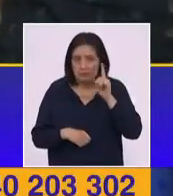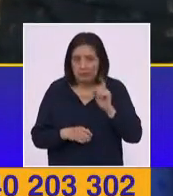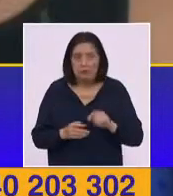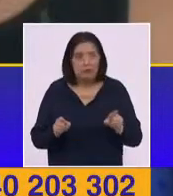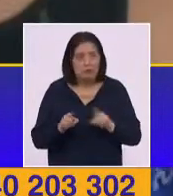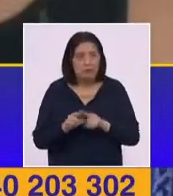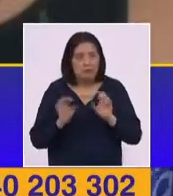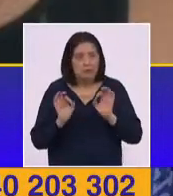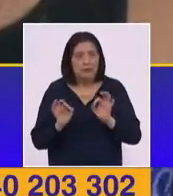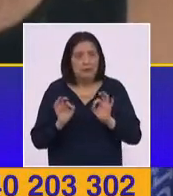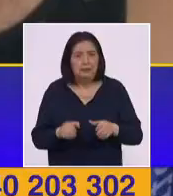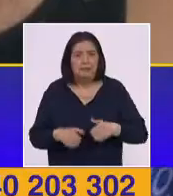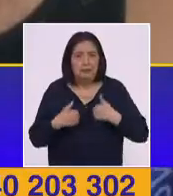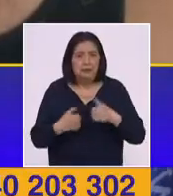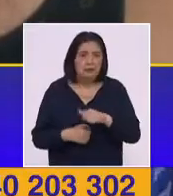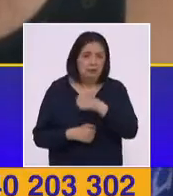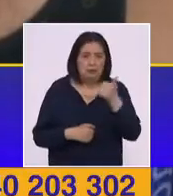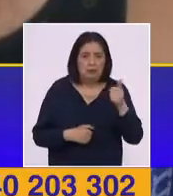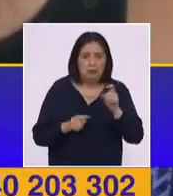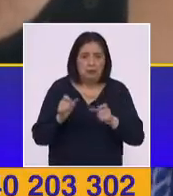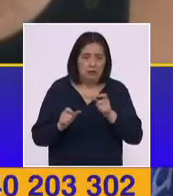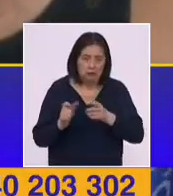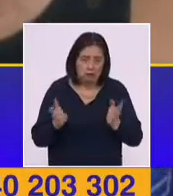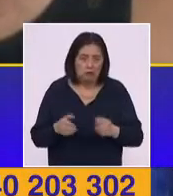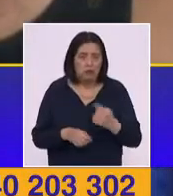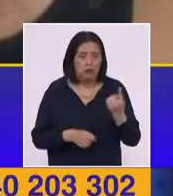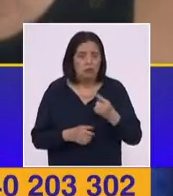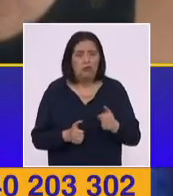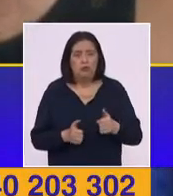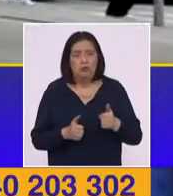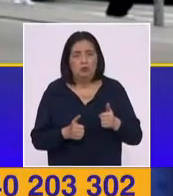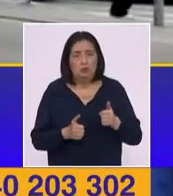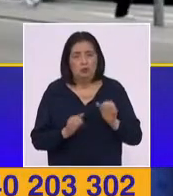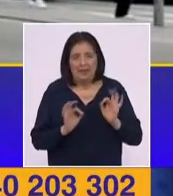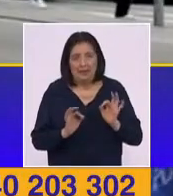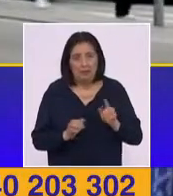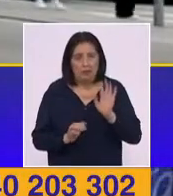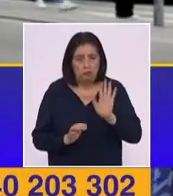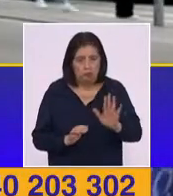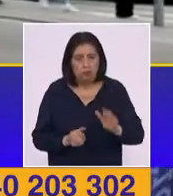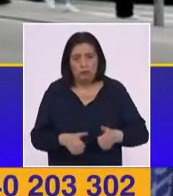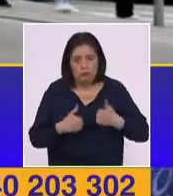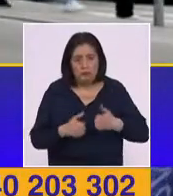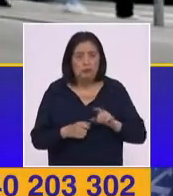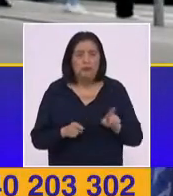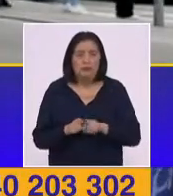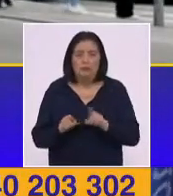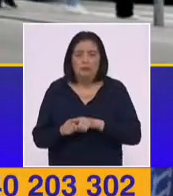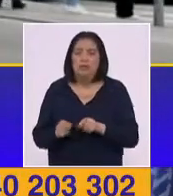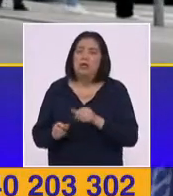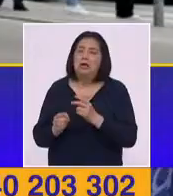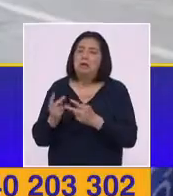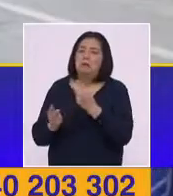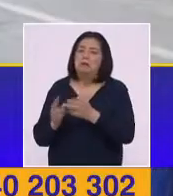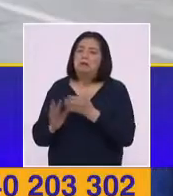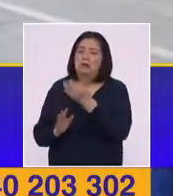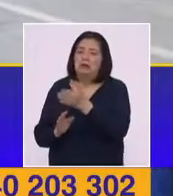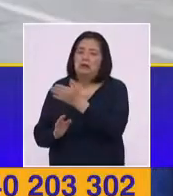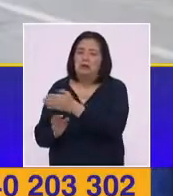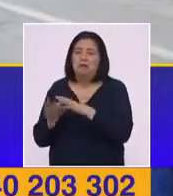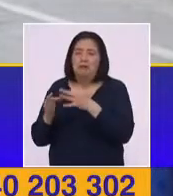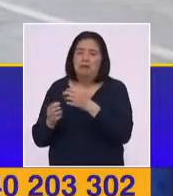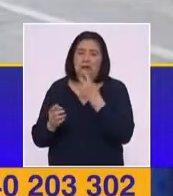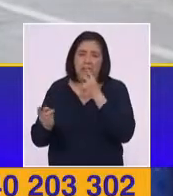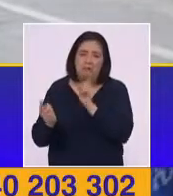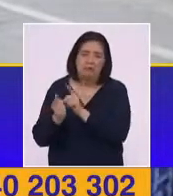también pone en peligro la vida de otras personas. No solamente pones en peligro tu vida, sino la vida de las personas que vas a visitar, de los familiares que puedes ir a